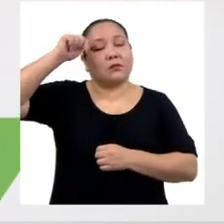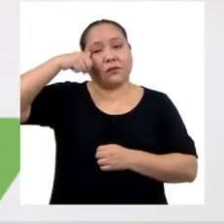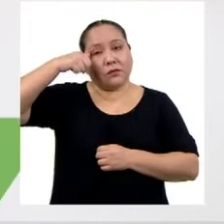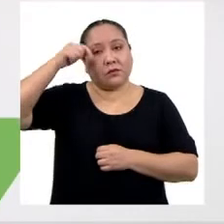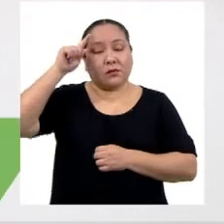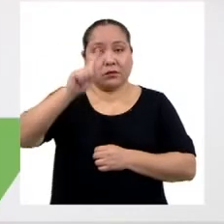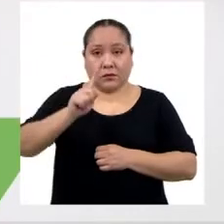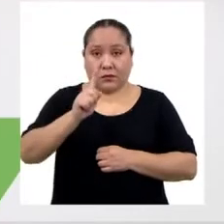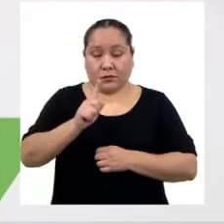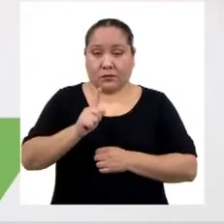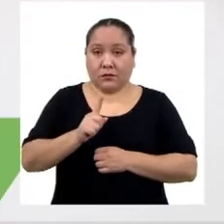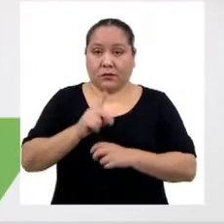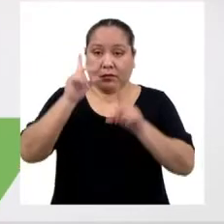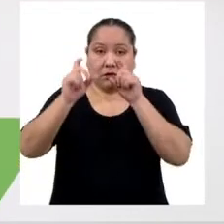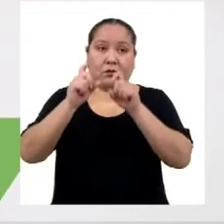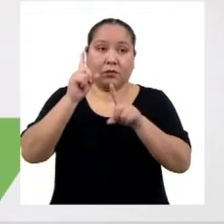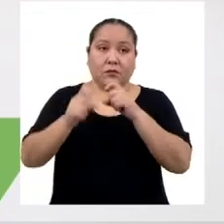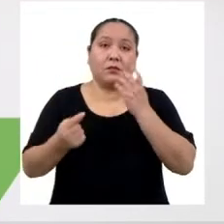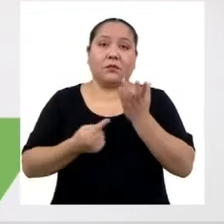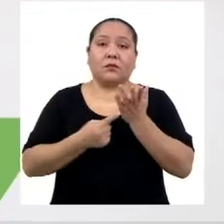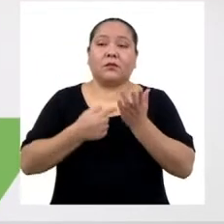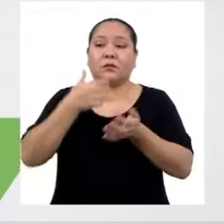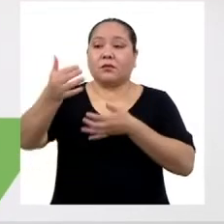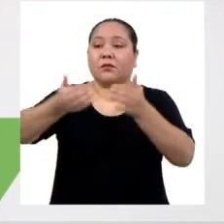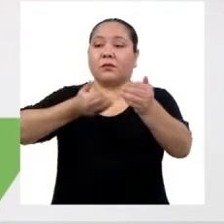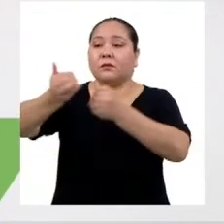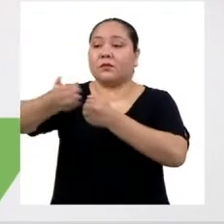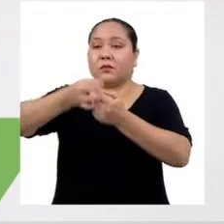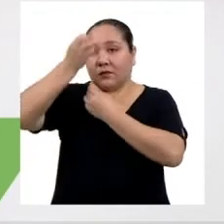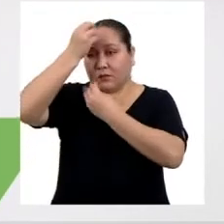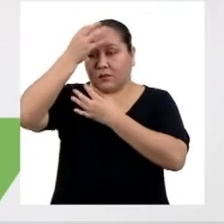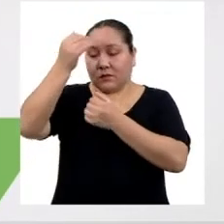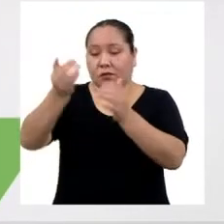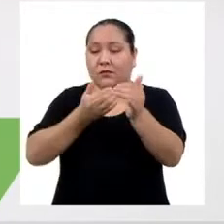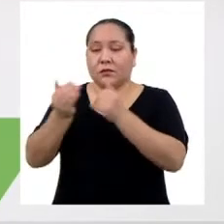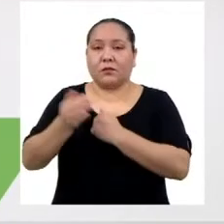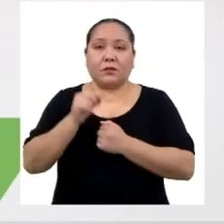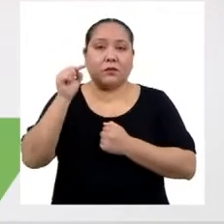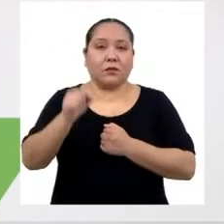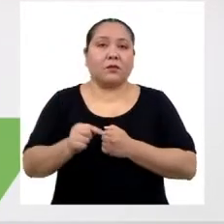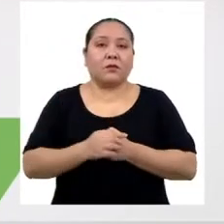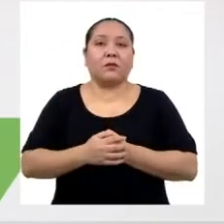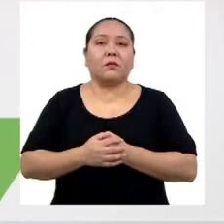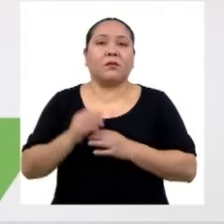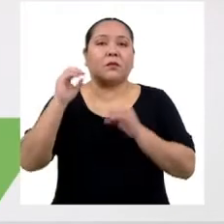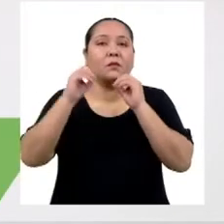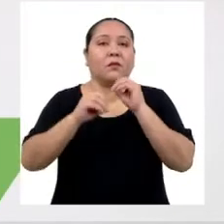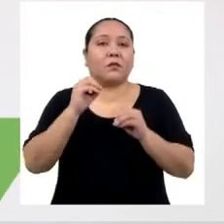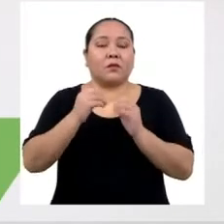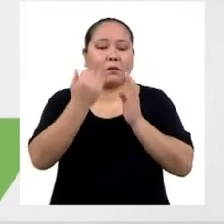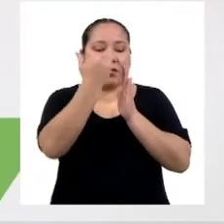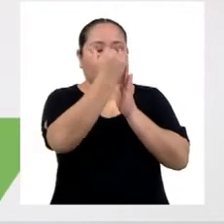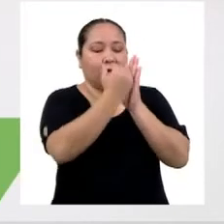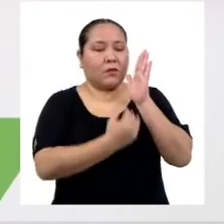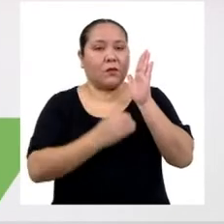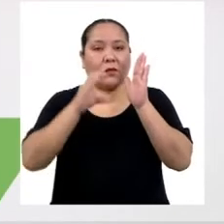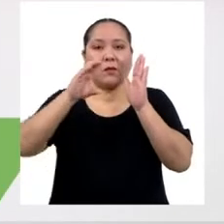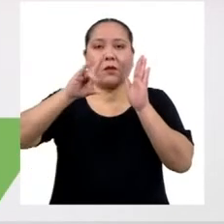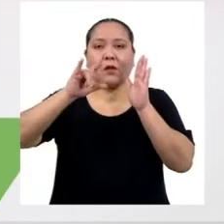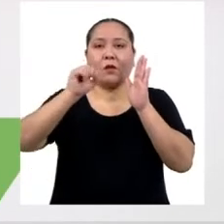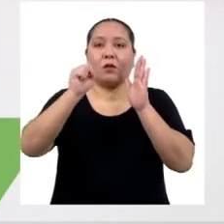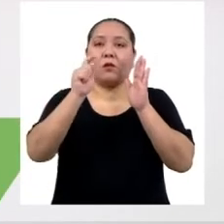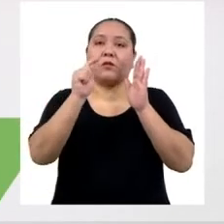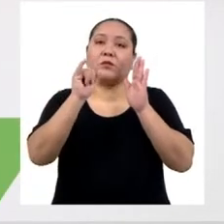una encuesta es una técnica de recopilación de datos que consiste en la aplicación de un cuestionario con